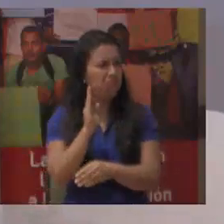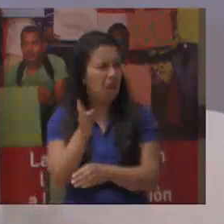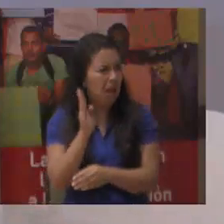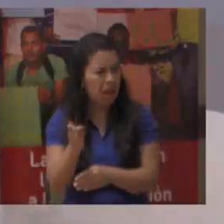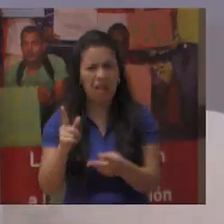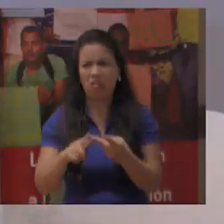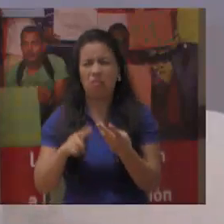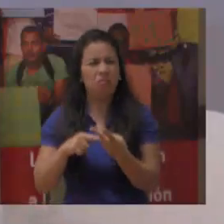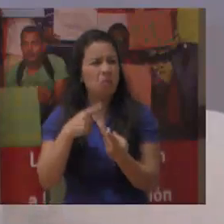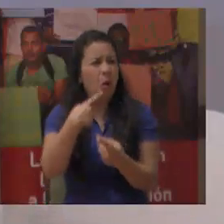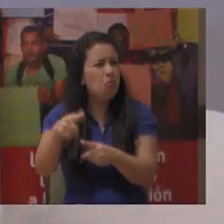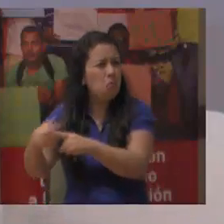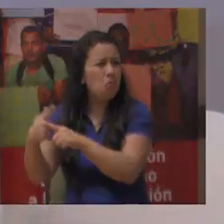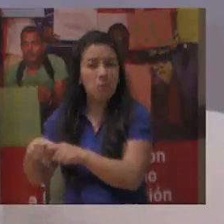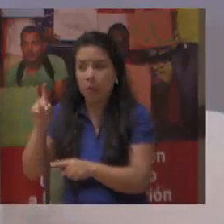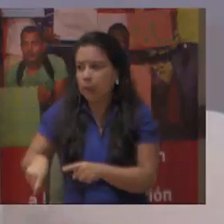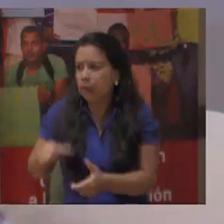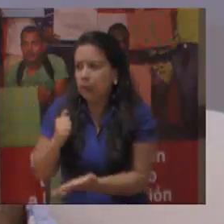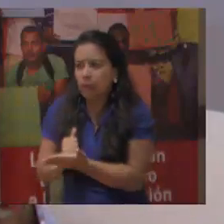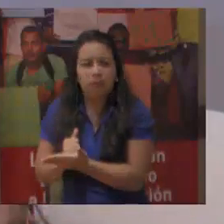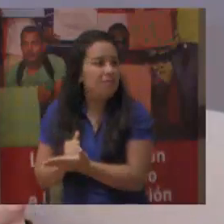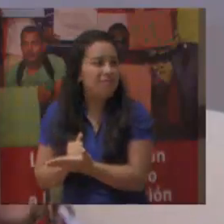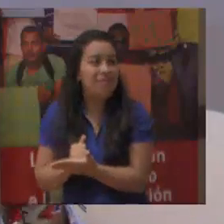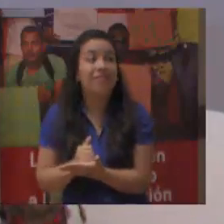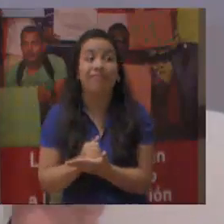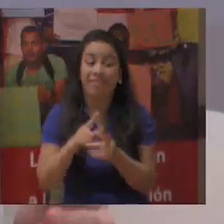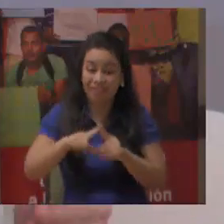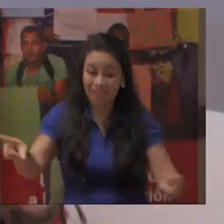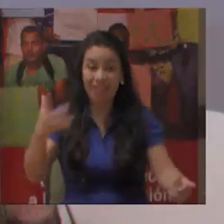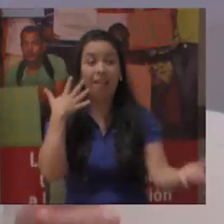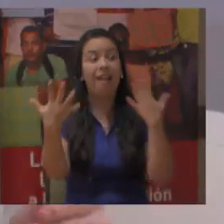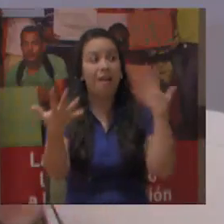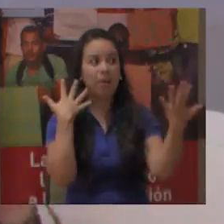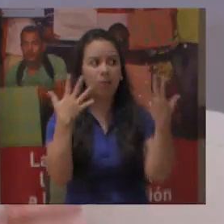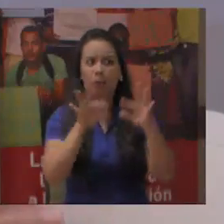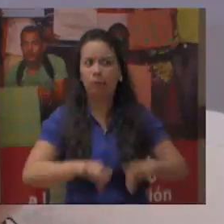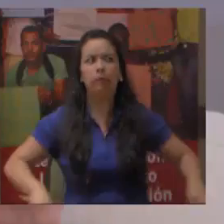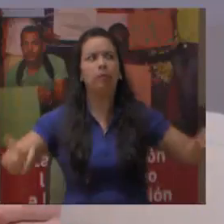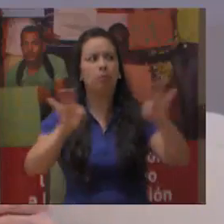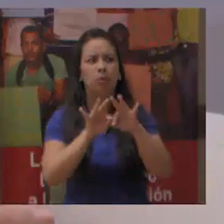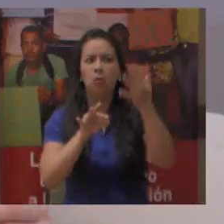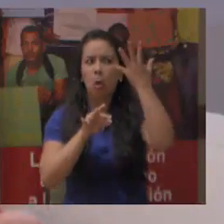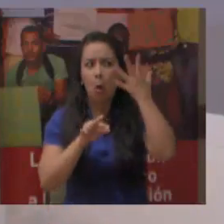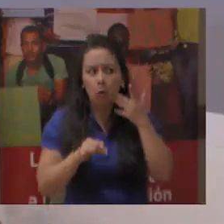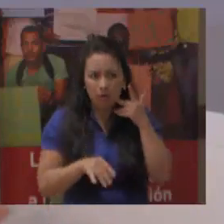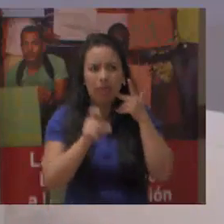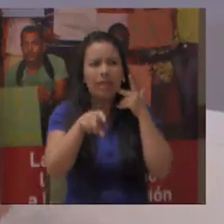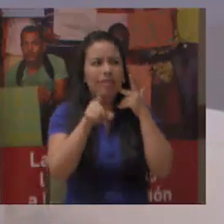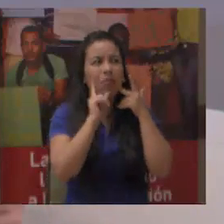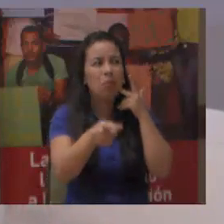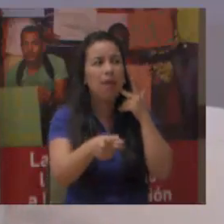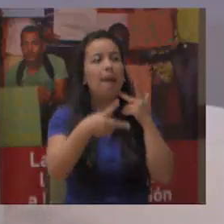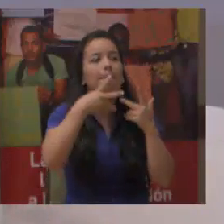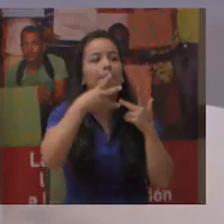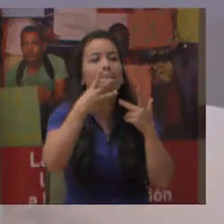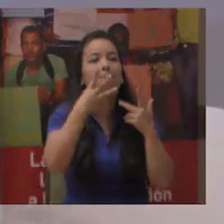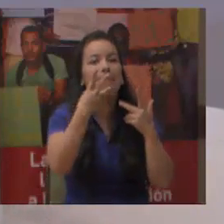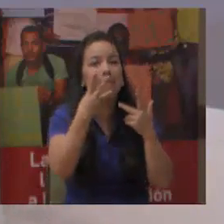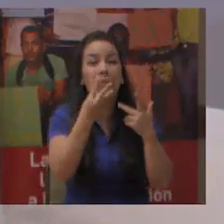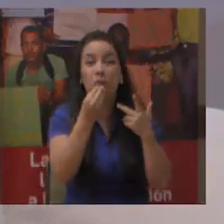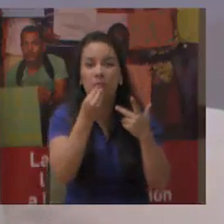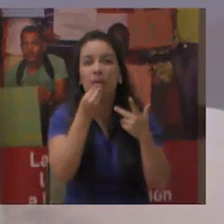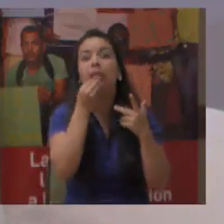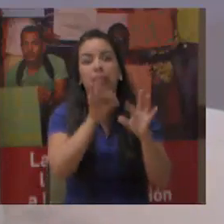cantidad de cosas. Usted al campesino lo necesita todos los días de la vida, 3 veces al día. Y lastimosamente esos son los